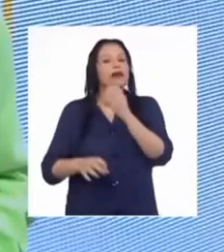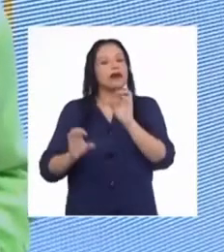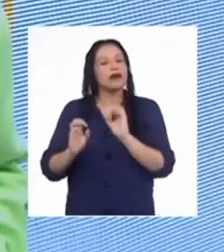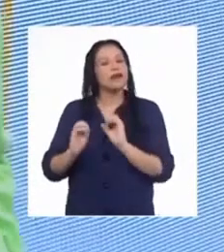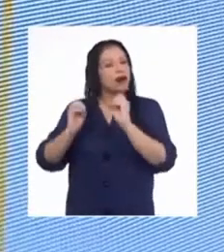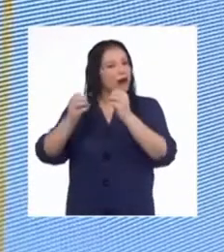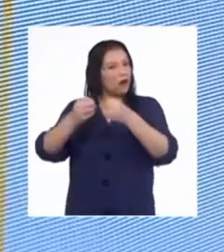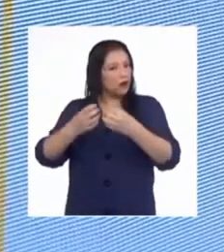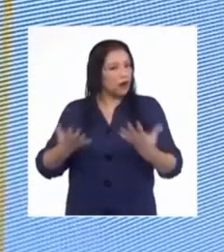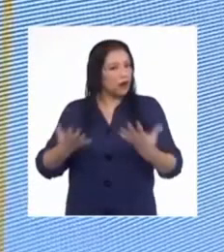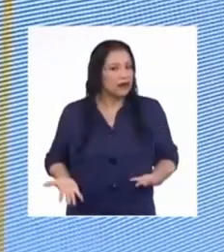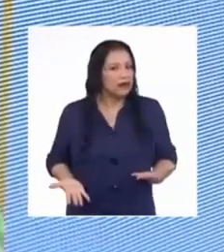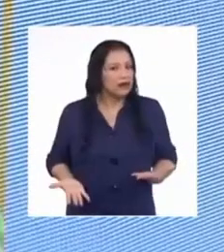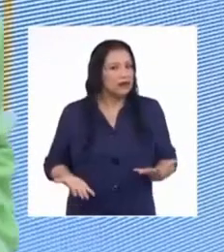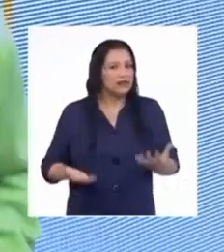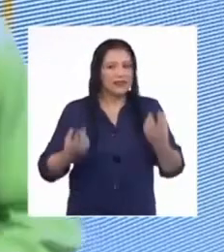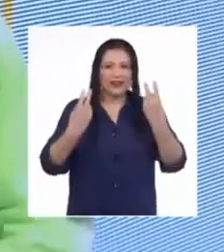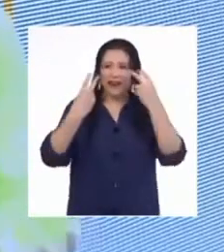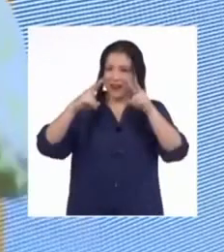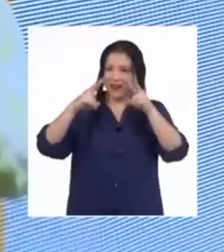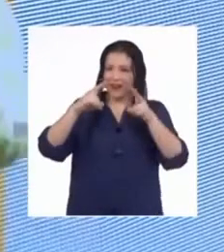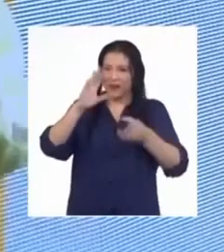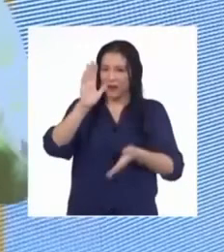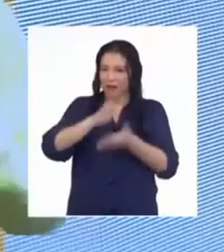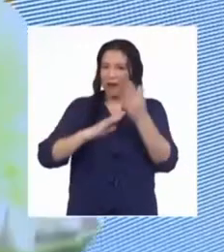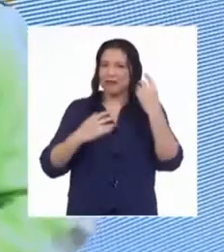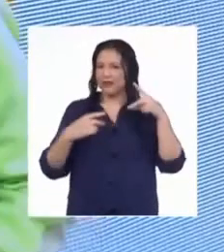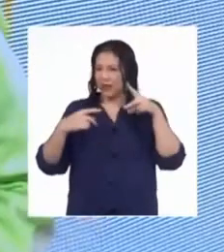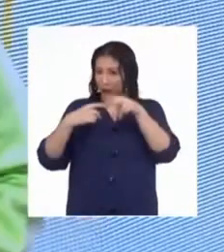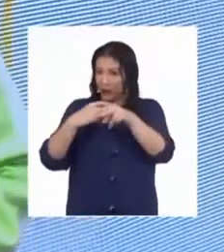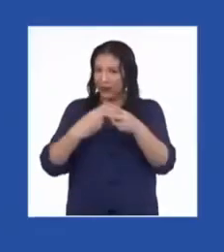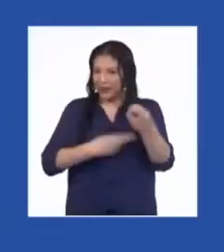reflexión, nos vamos al corte comercial. ¡Ya regresamos!